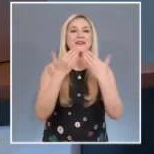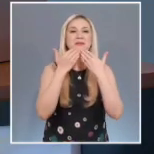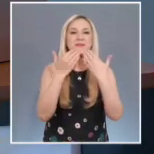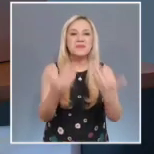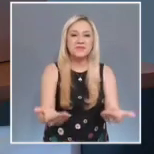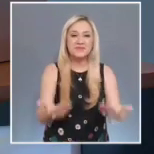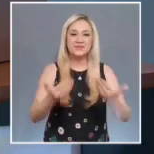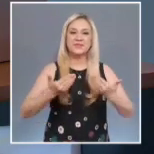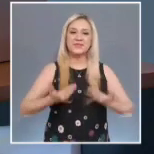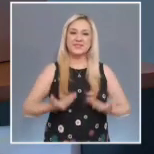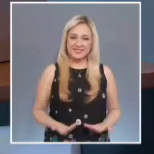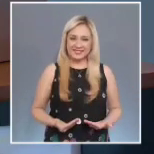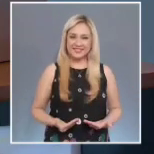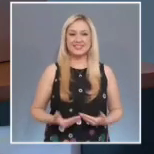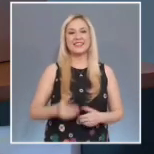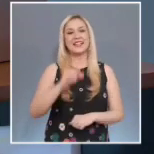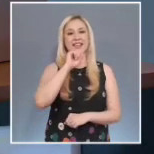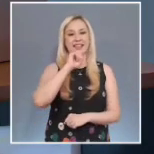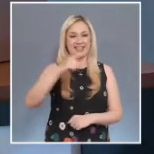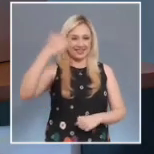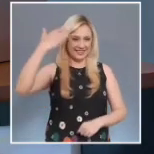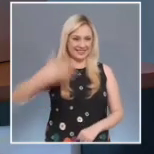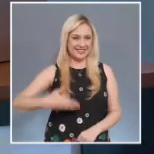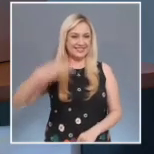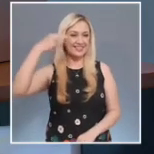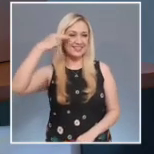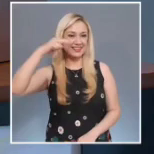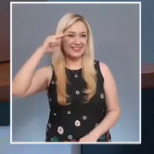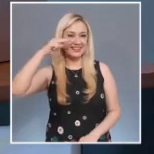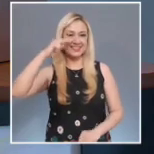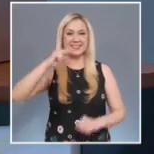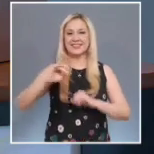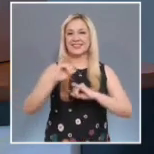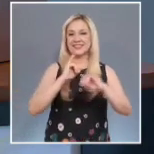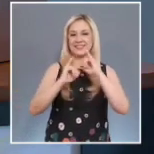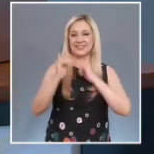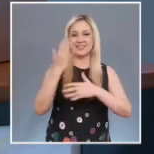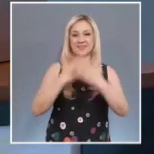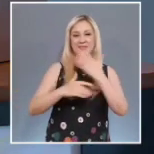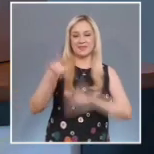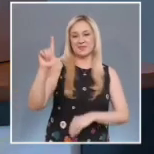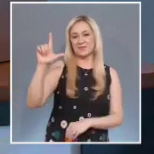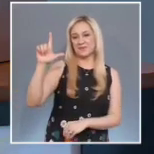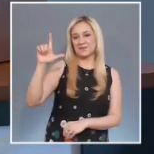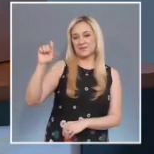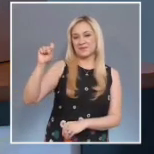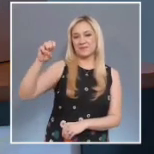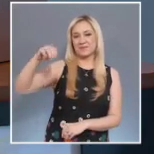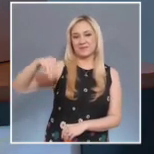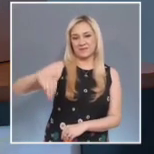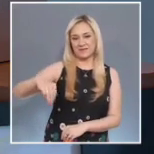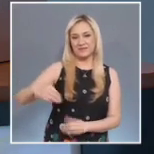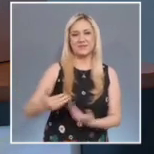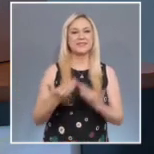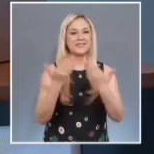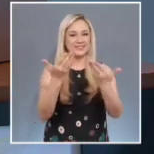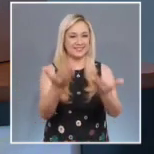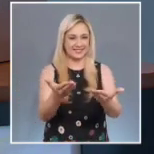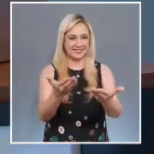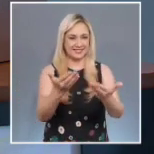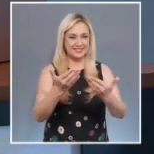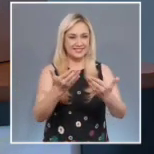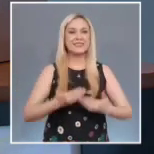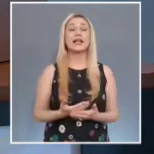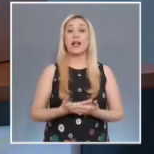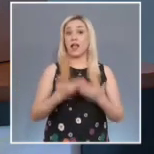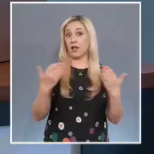y saludamos a mi compañera Nidia Díaz en la interpretación de lengua de señas mexicana. Vámonos ahora a lo